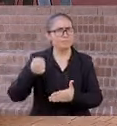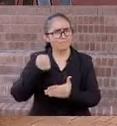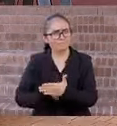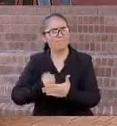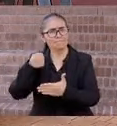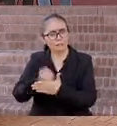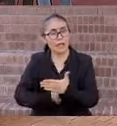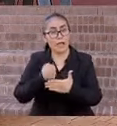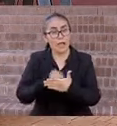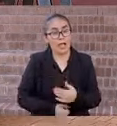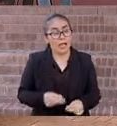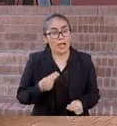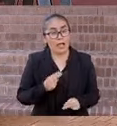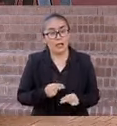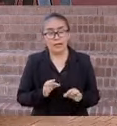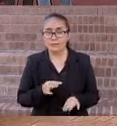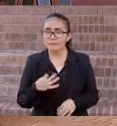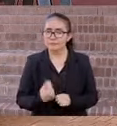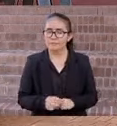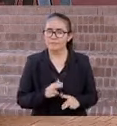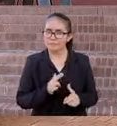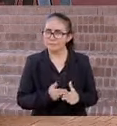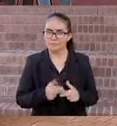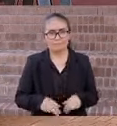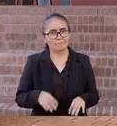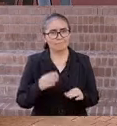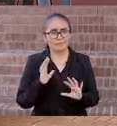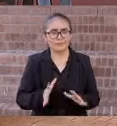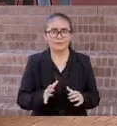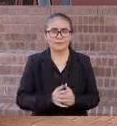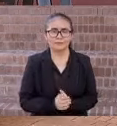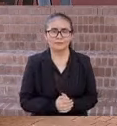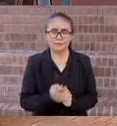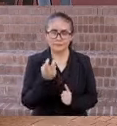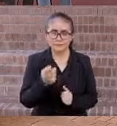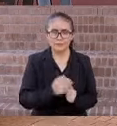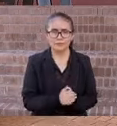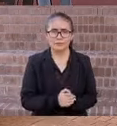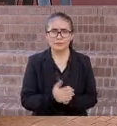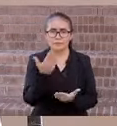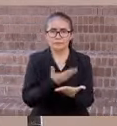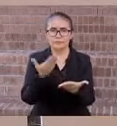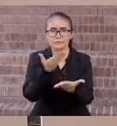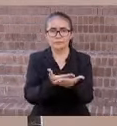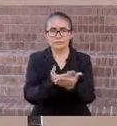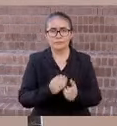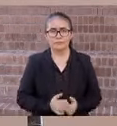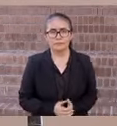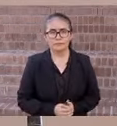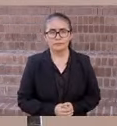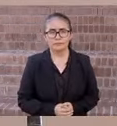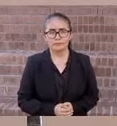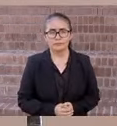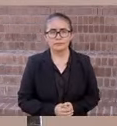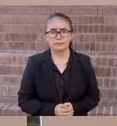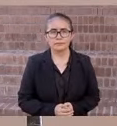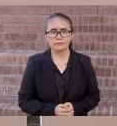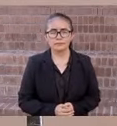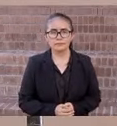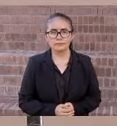hasta que se logró ese propósito d